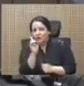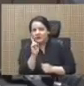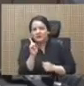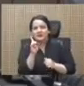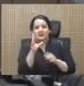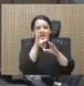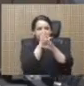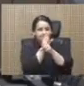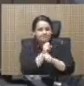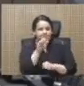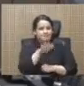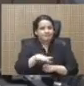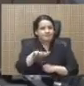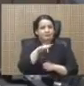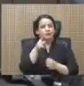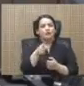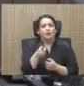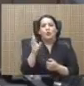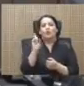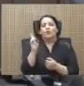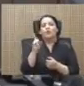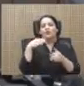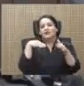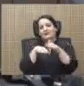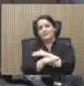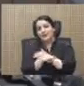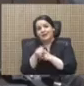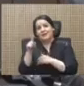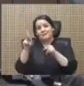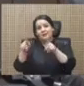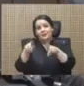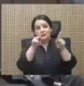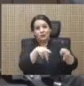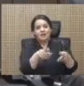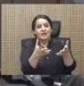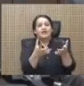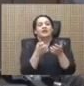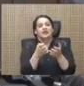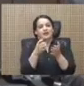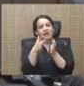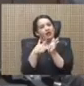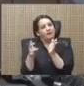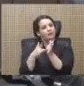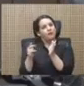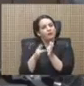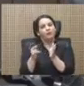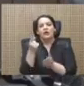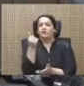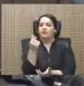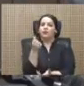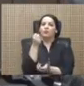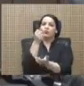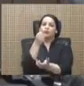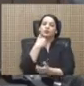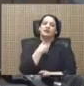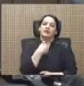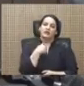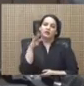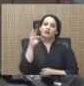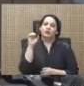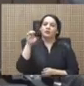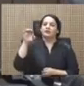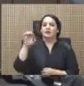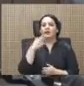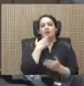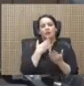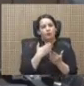transitan las figuras que quieren usufructuar del recurso que maneja el Tribunal Supremo de Elecciones, del